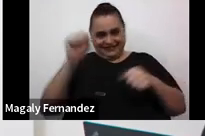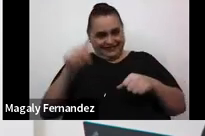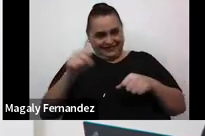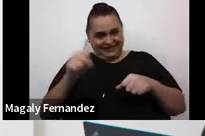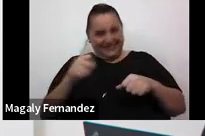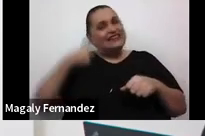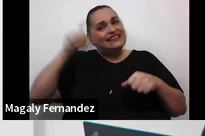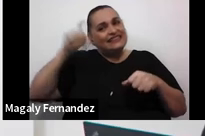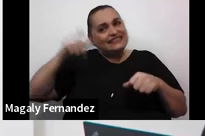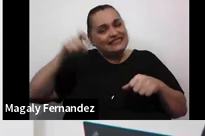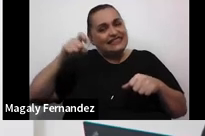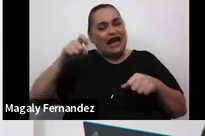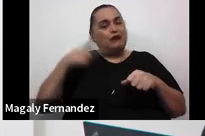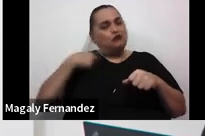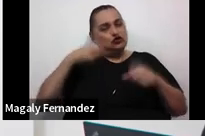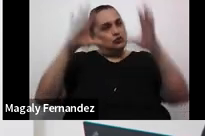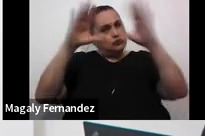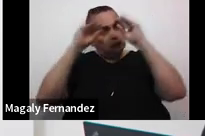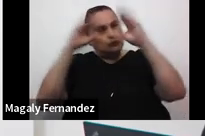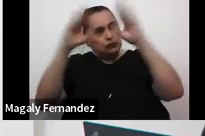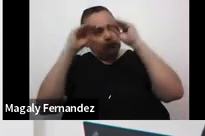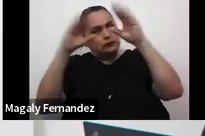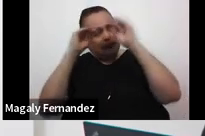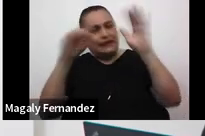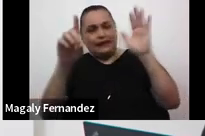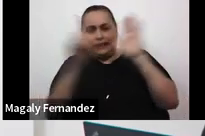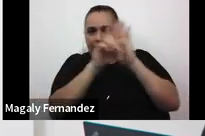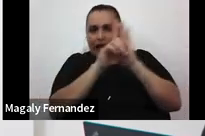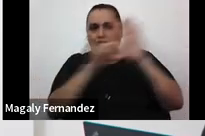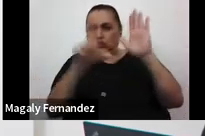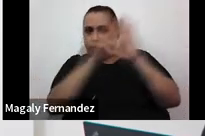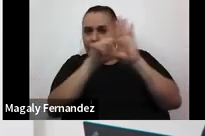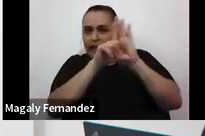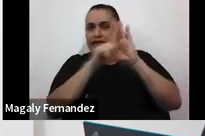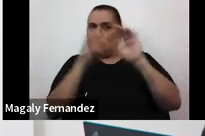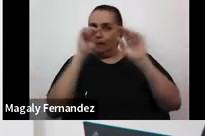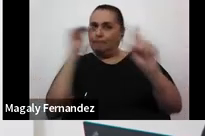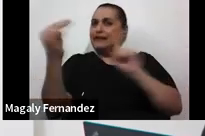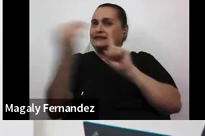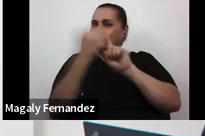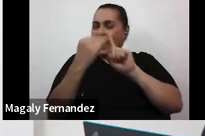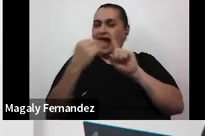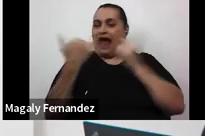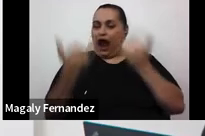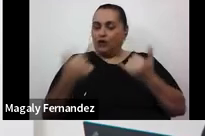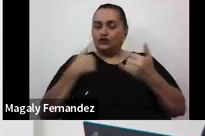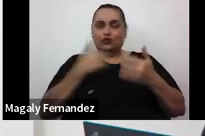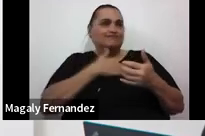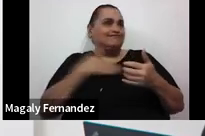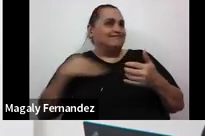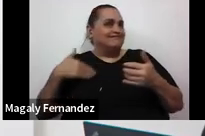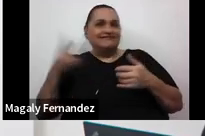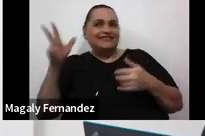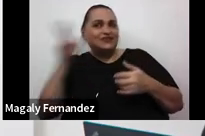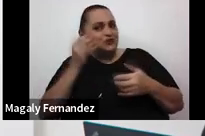necesitamos ser empapados de nuestros propios derechos de las leyes de nuestro de ese mensaje que ahora yo me deleite tanto de